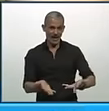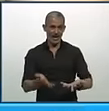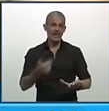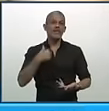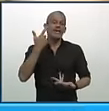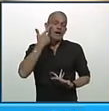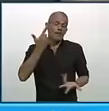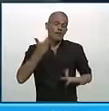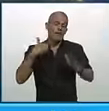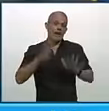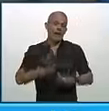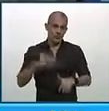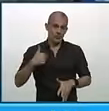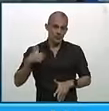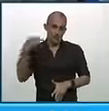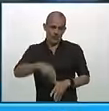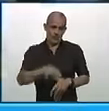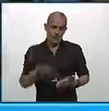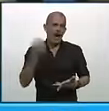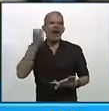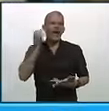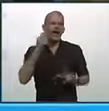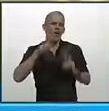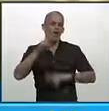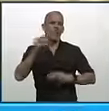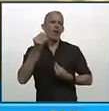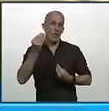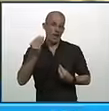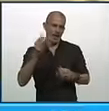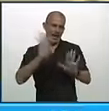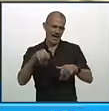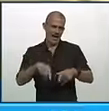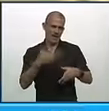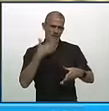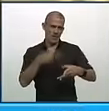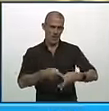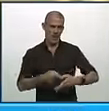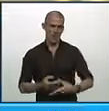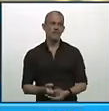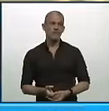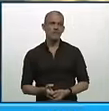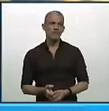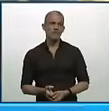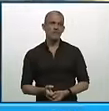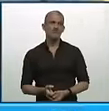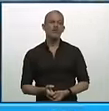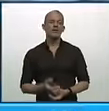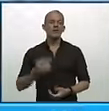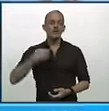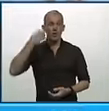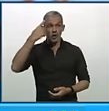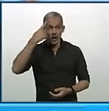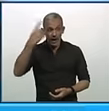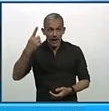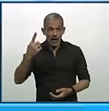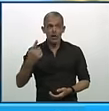y que es lo que vinimos a buscar. Con el mero nombre de Boca Junior ya te dan las ganas de venir. Creo que